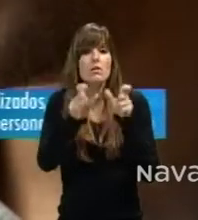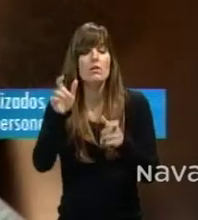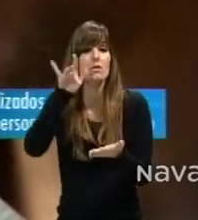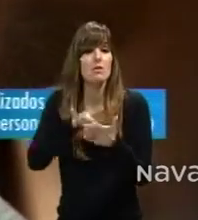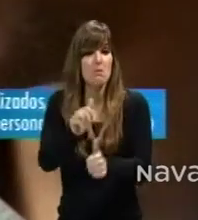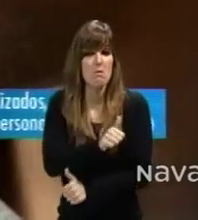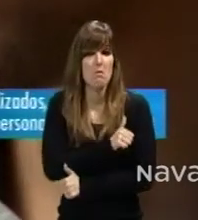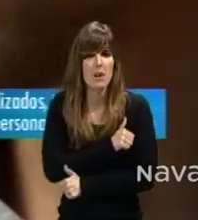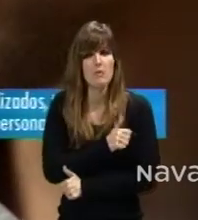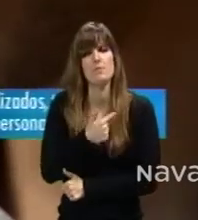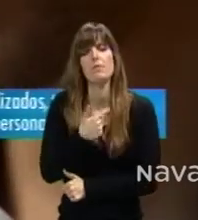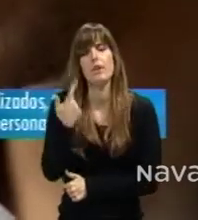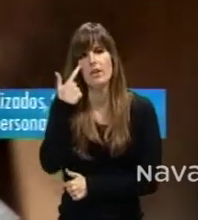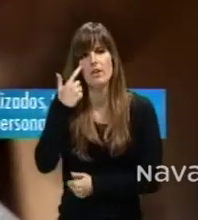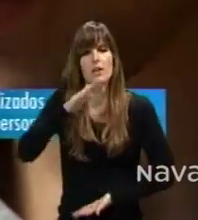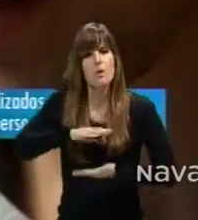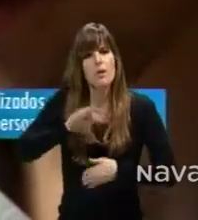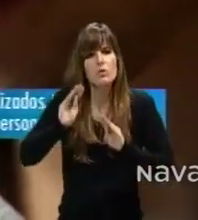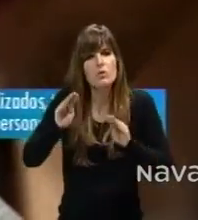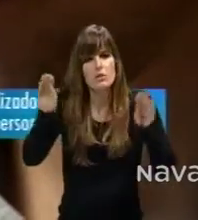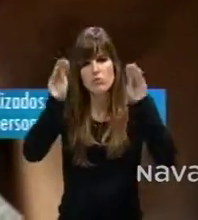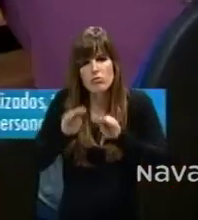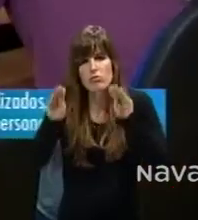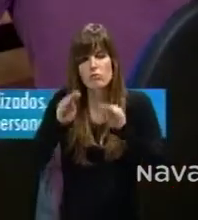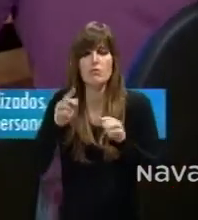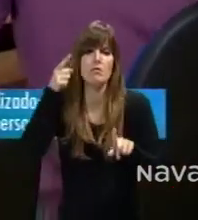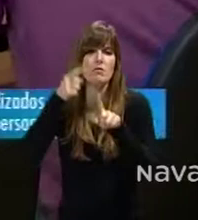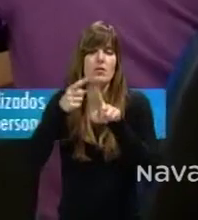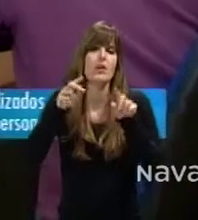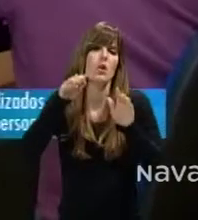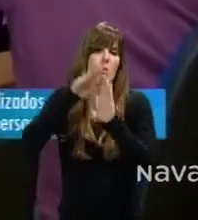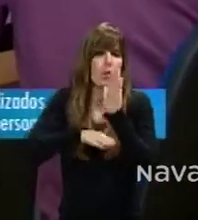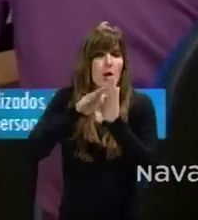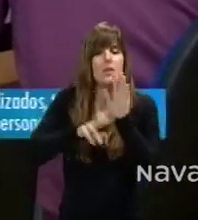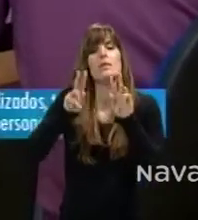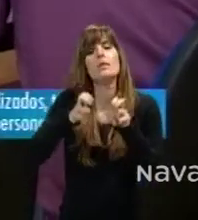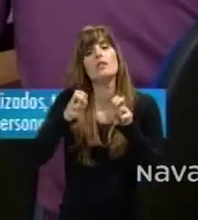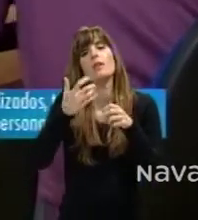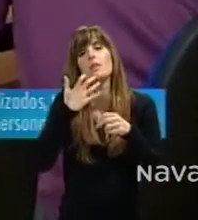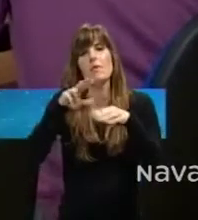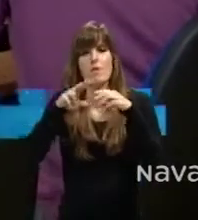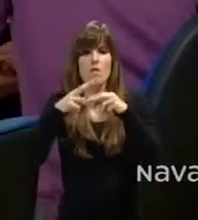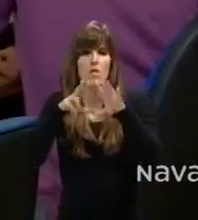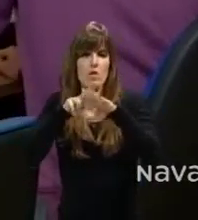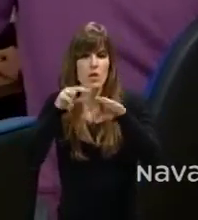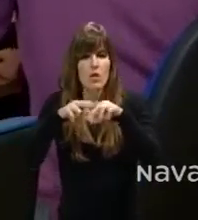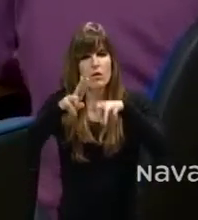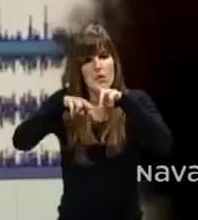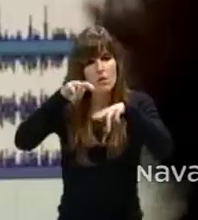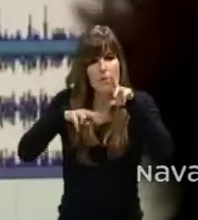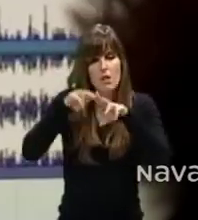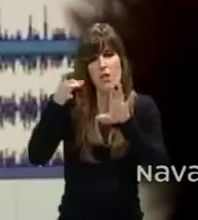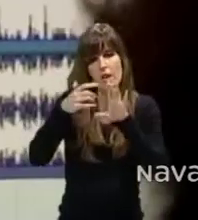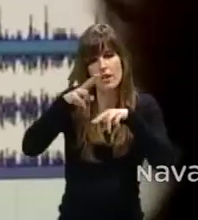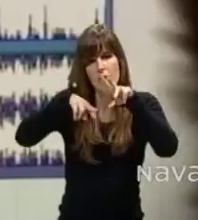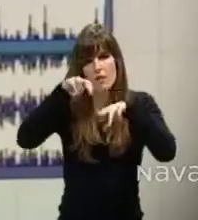desempleo, mejorar en este caso su empleabilidad a través del conocimiento de programas de edición digital de vídeo, realización, operadores de cámara, etc.